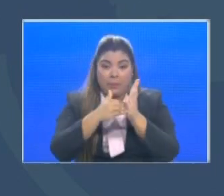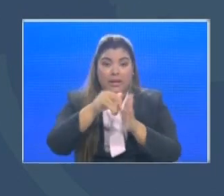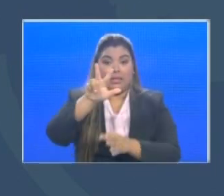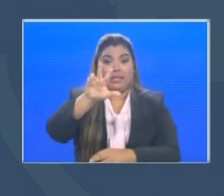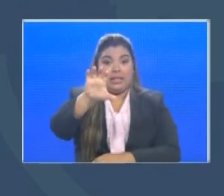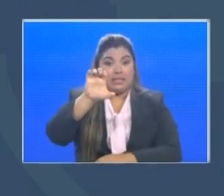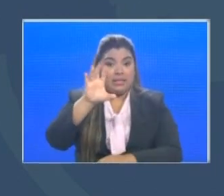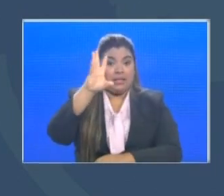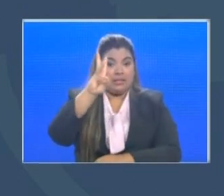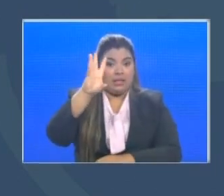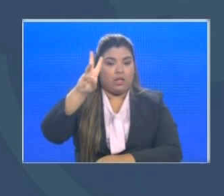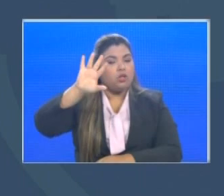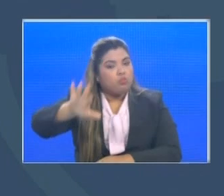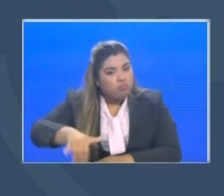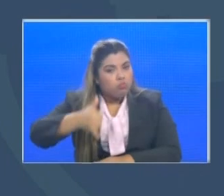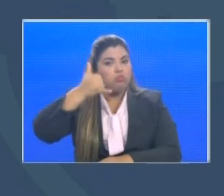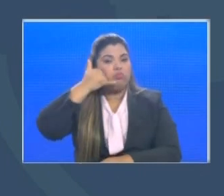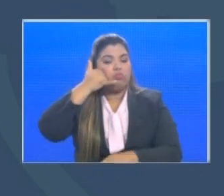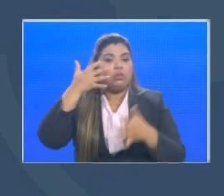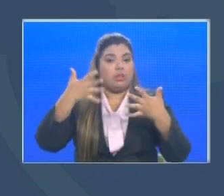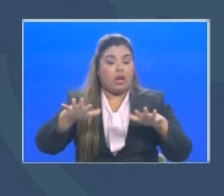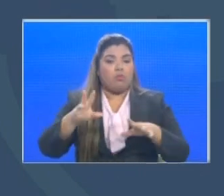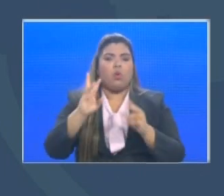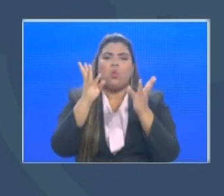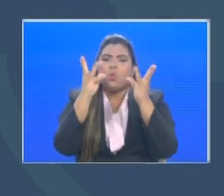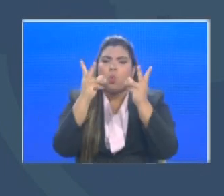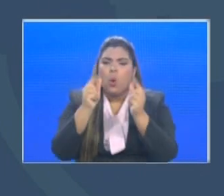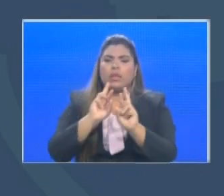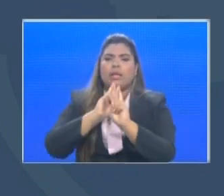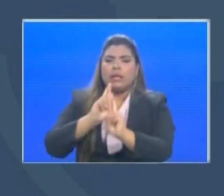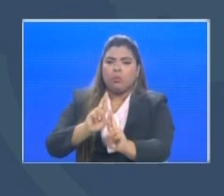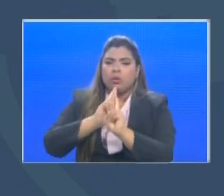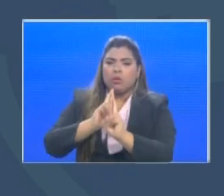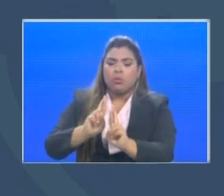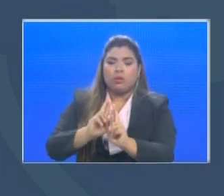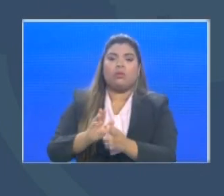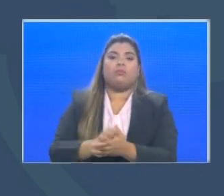3.366 llamadas recibidas, de las cuales continúan